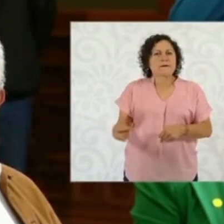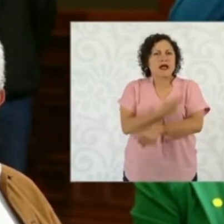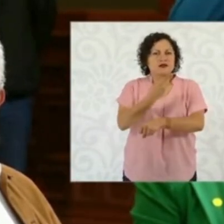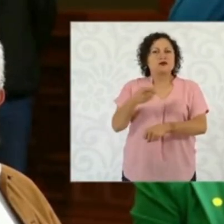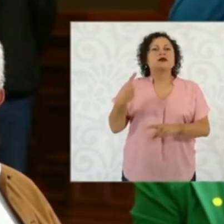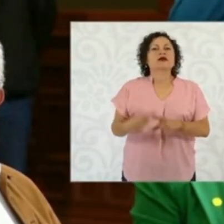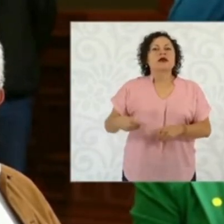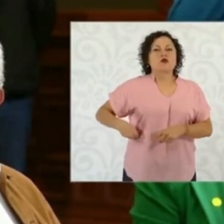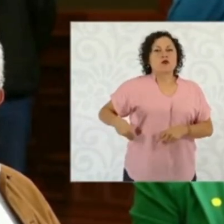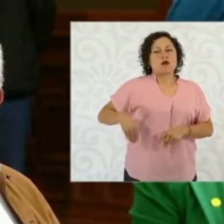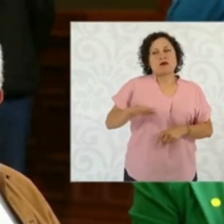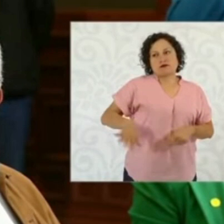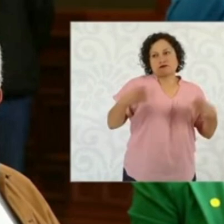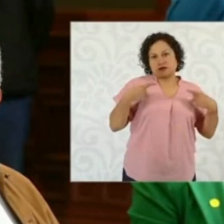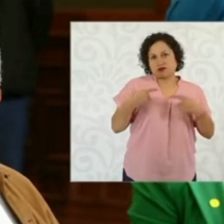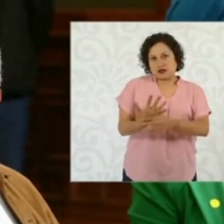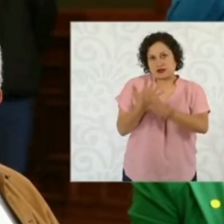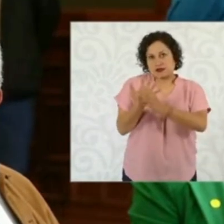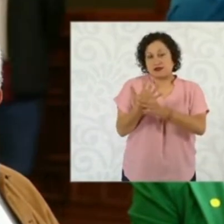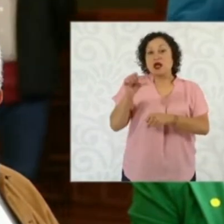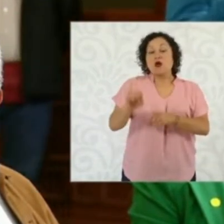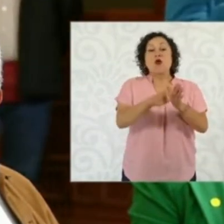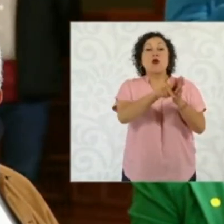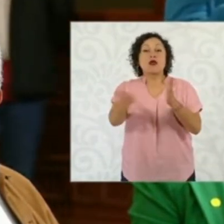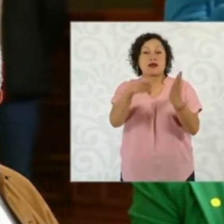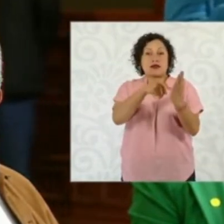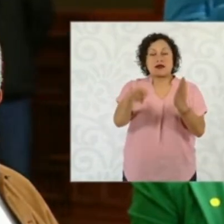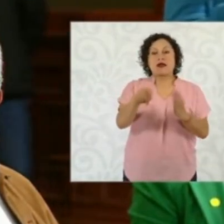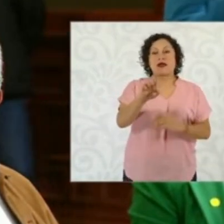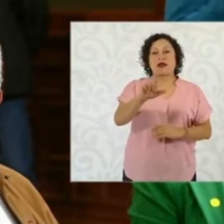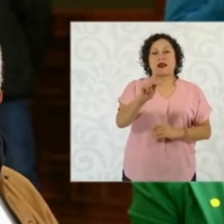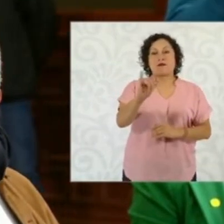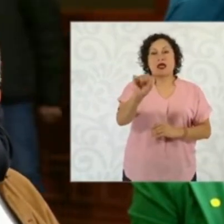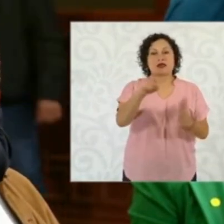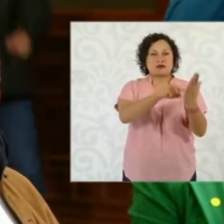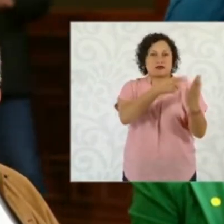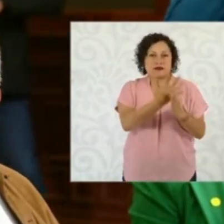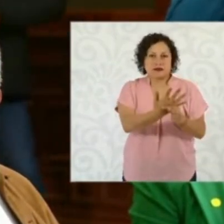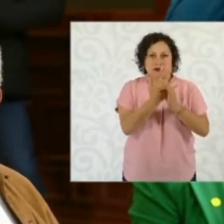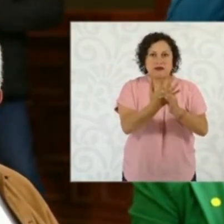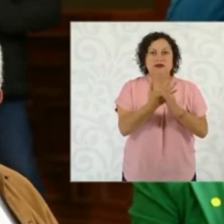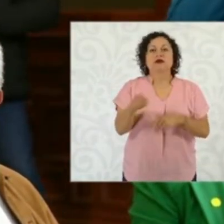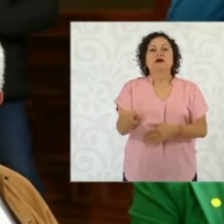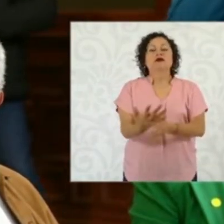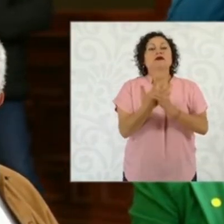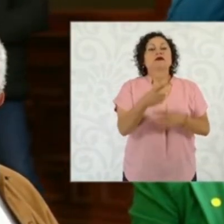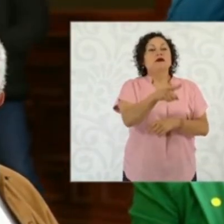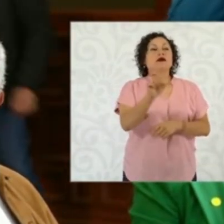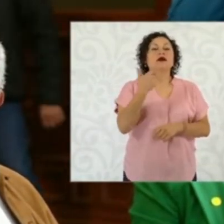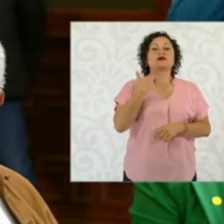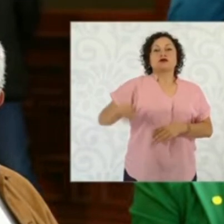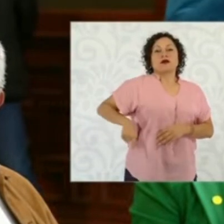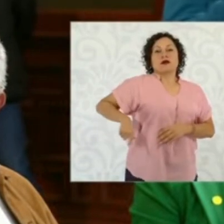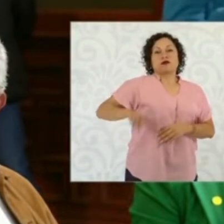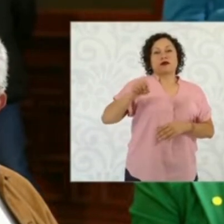20% señala, esto lo dice hoy el diario El País, bueno, lo escribe, lo puntualiza, al exgobernador Enrique Alfaro. Y